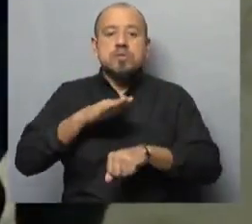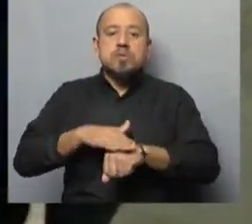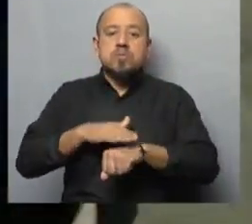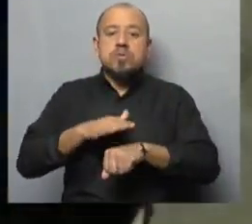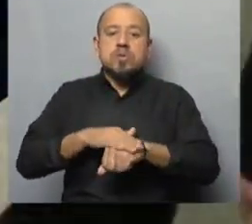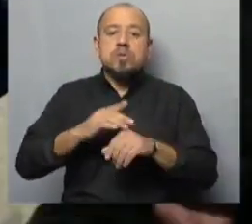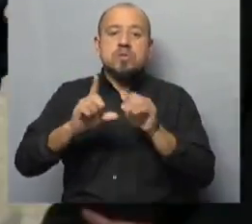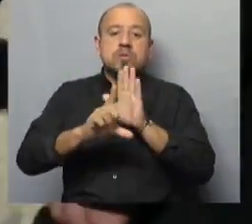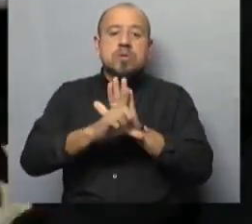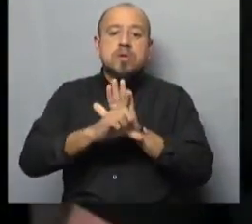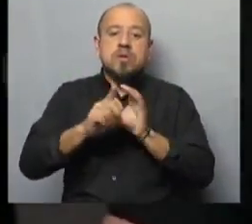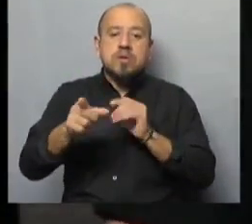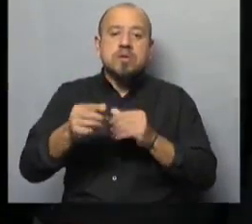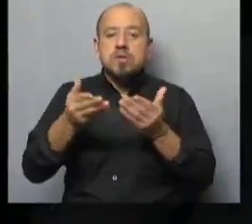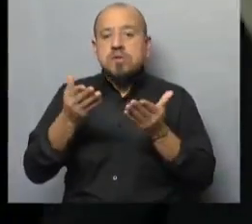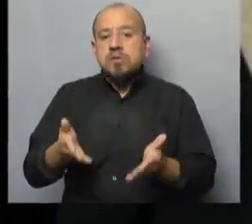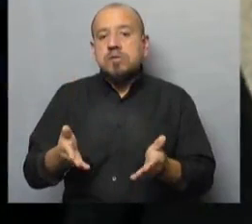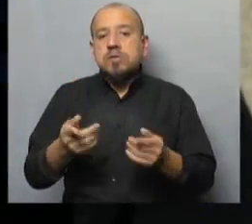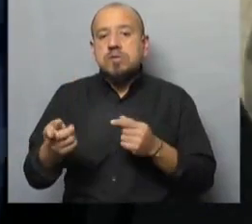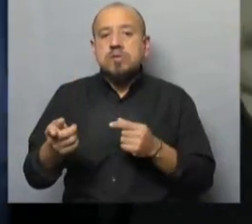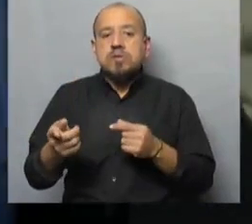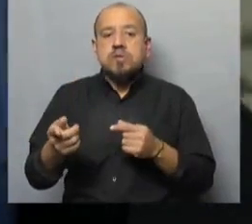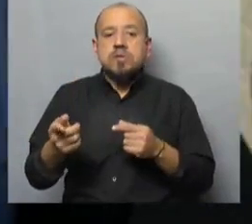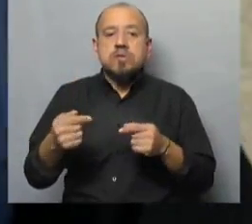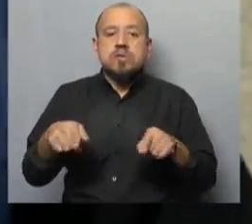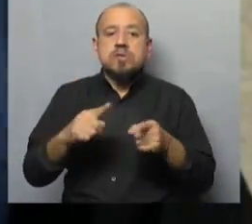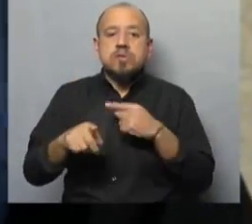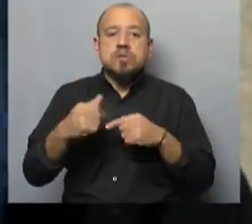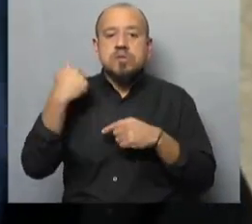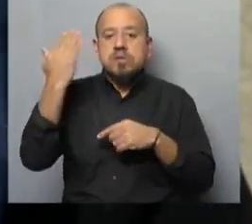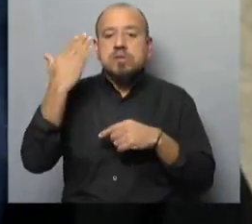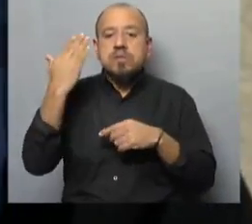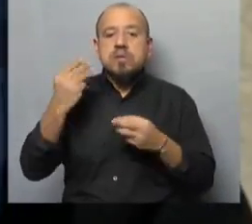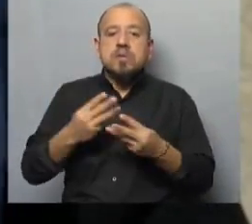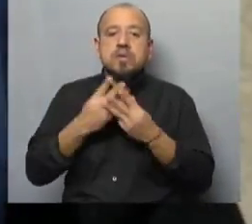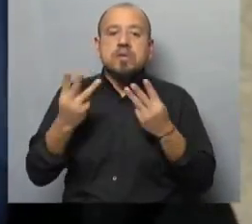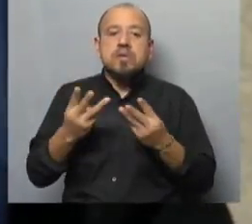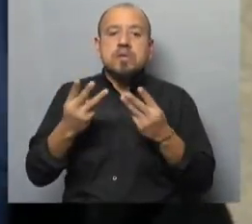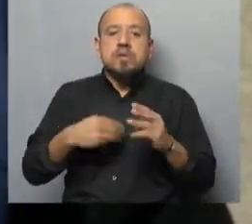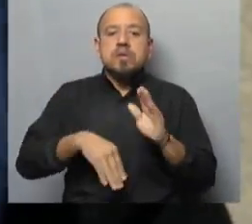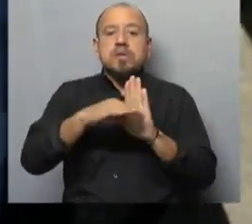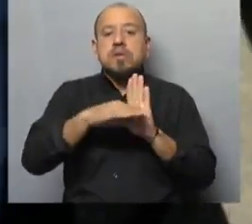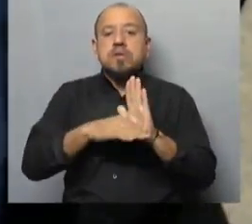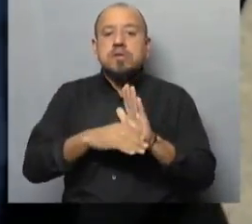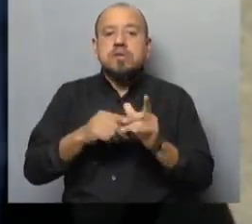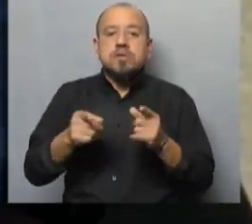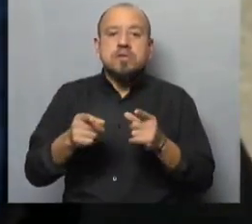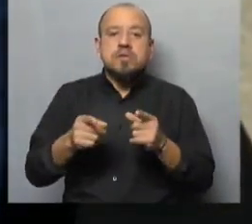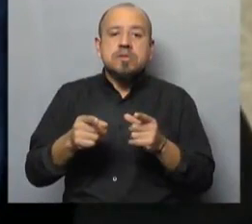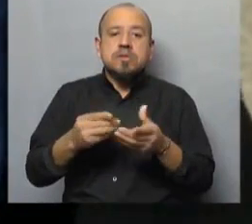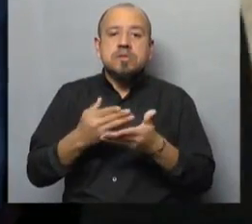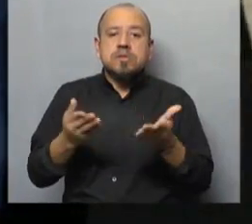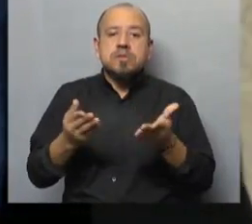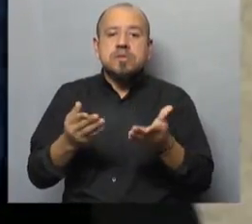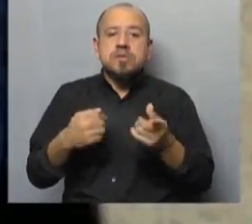ley de recibir las postulaciones y remitir a la asamblea general la lista de aquellos candidatos y candidatas